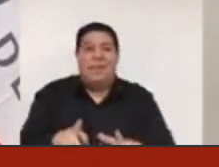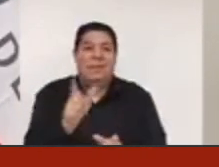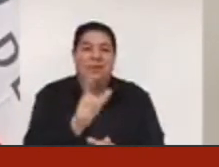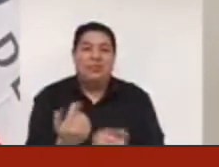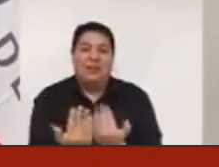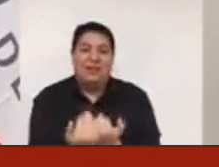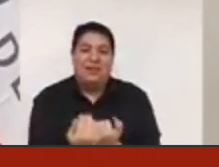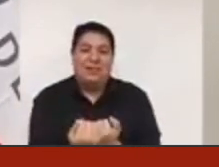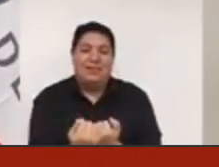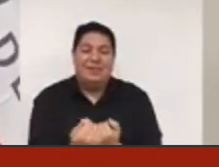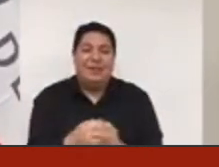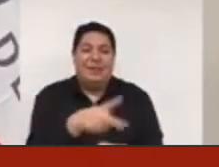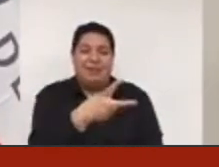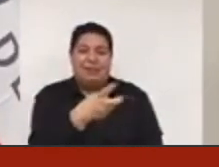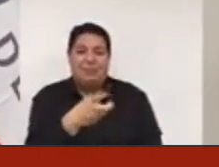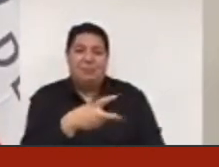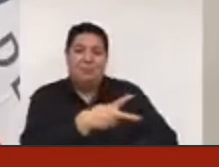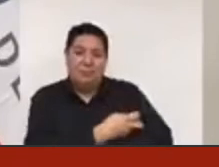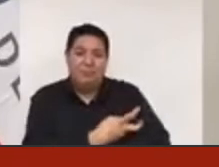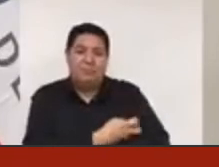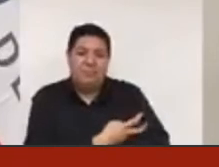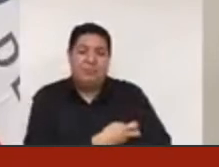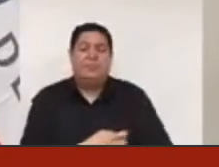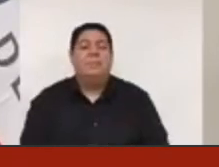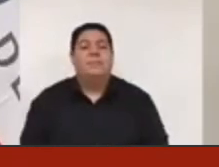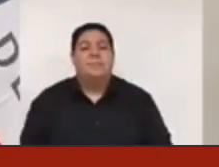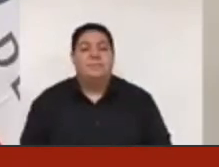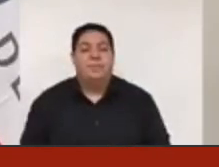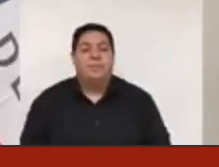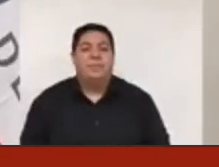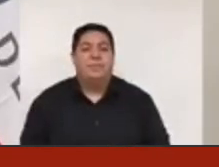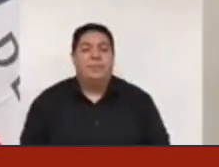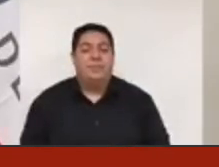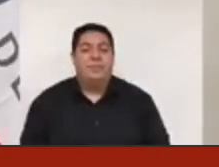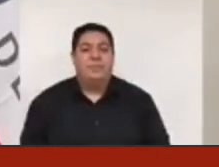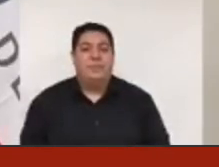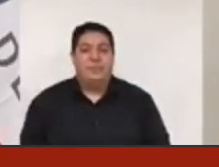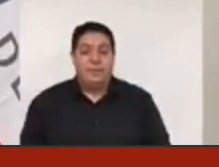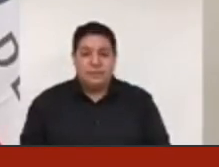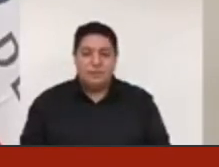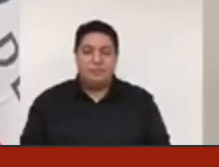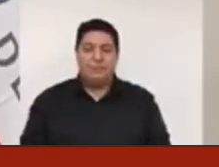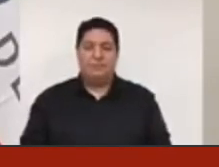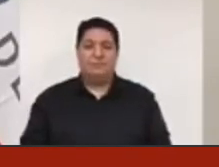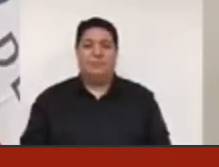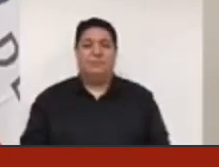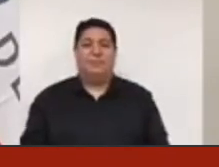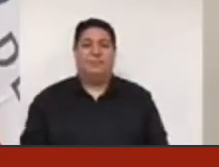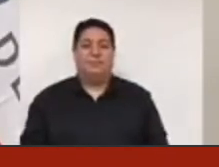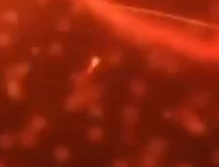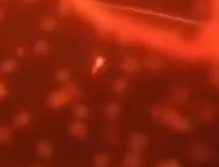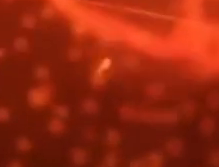muestras que se tomen en el día lo que se estaría demorando en entregar el resultado muchas gracias